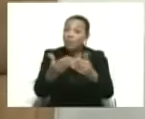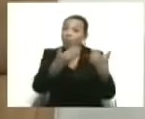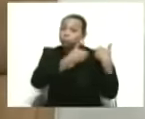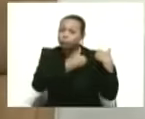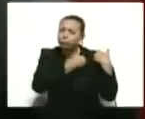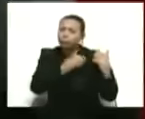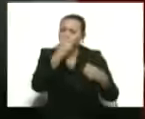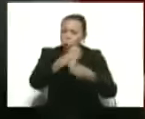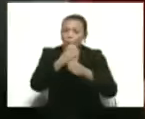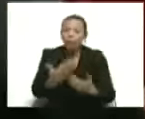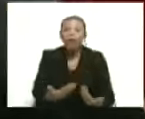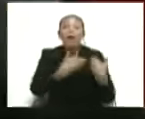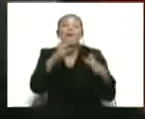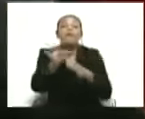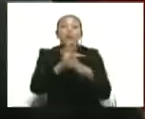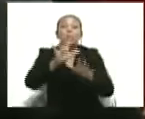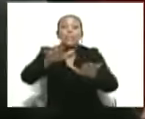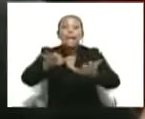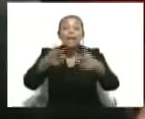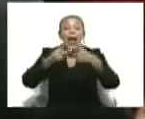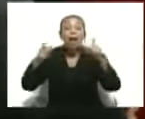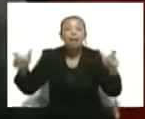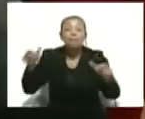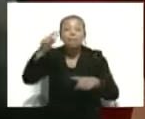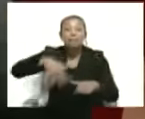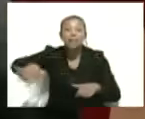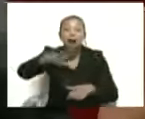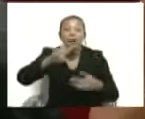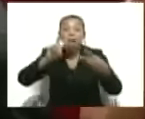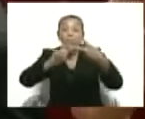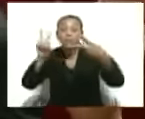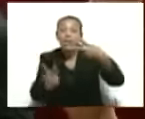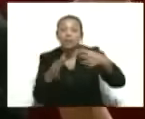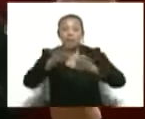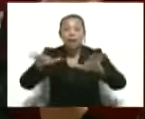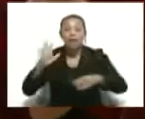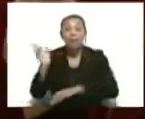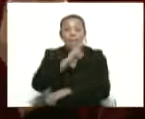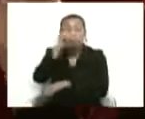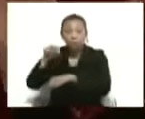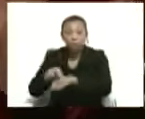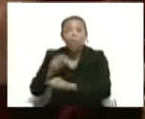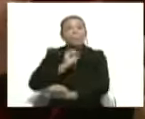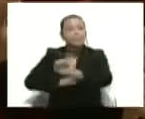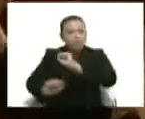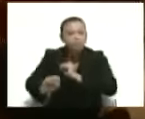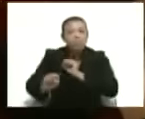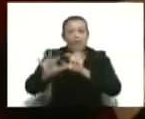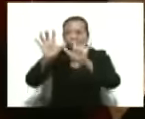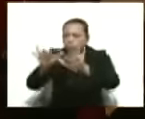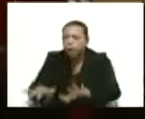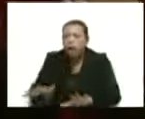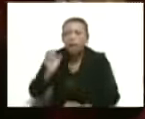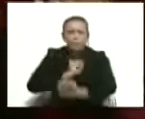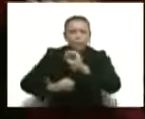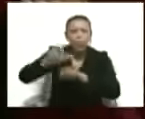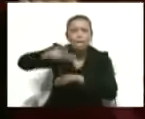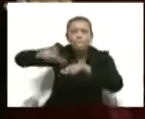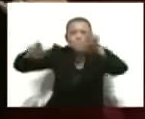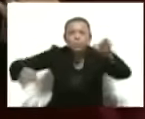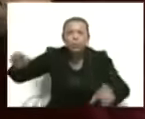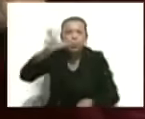a través de sus funciones como secretaria y como subsecretario de la Asamblea Nacional, defendiendo el territorio sagrado de la